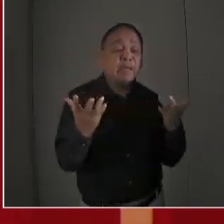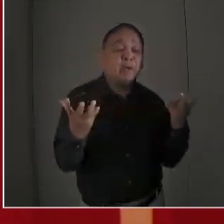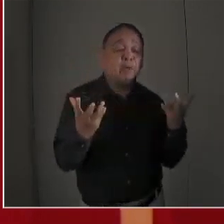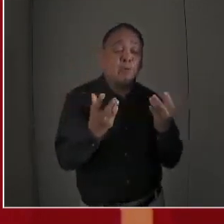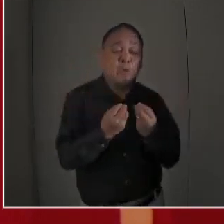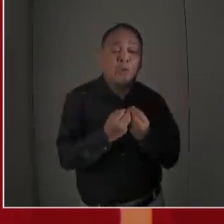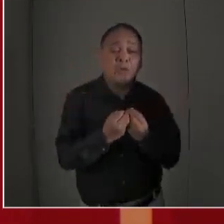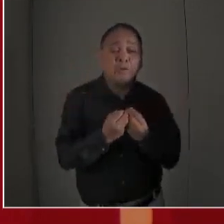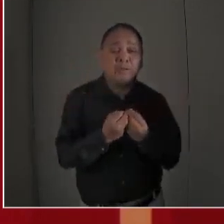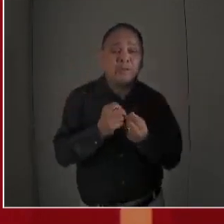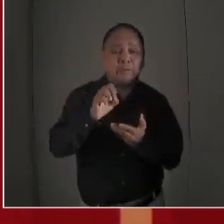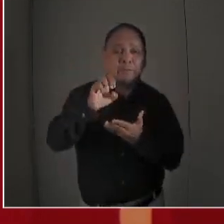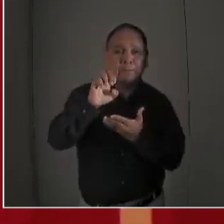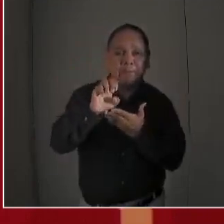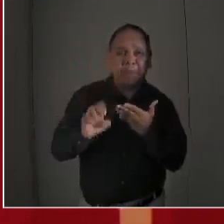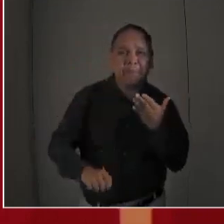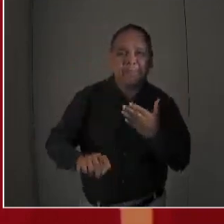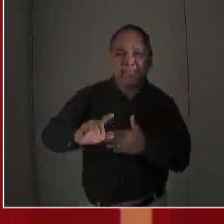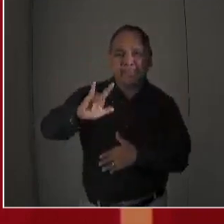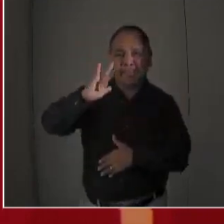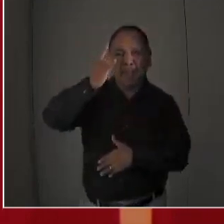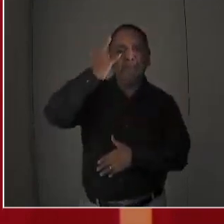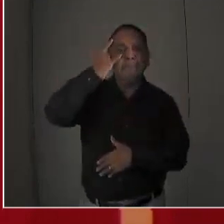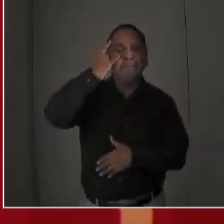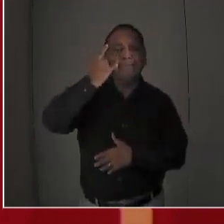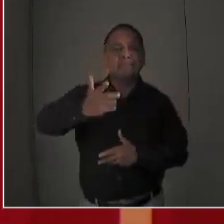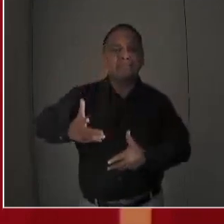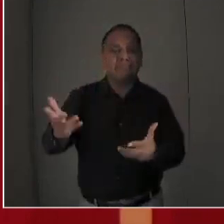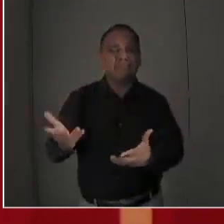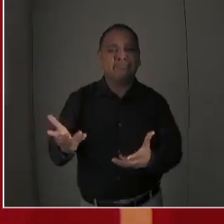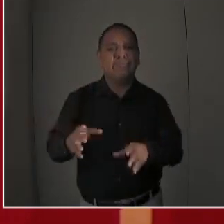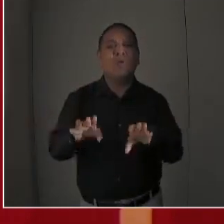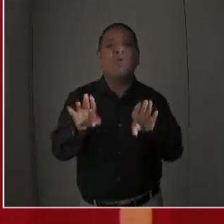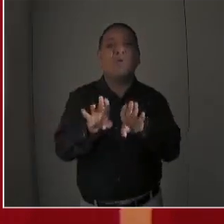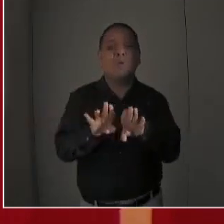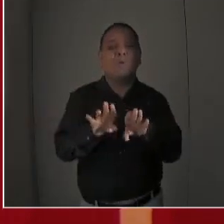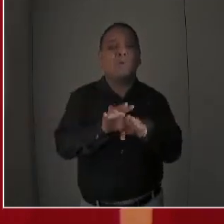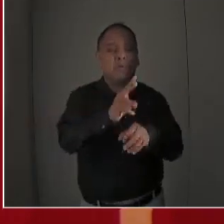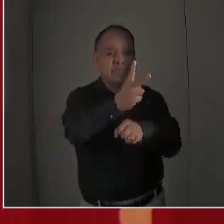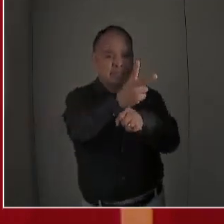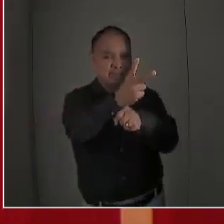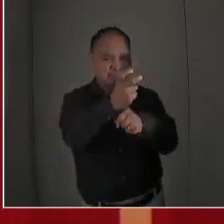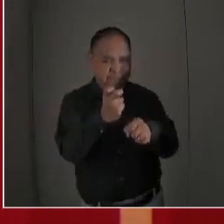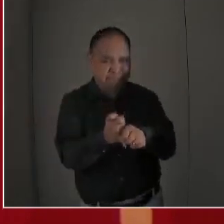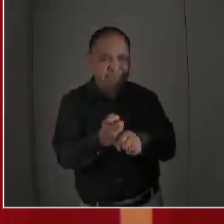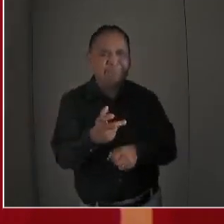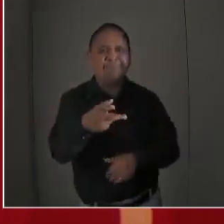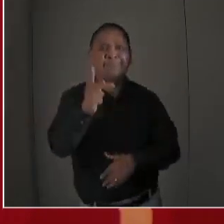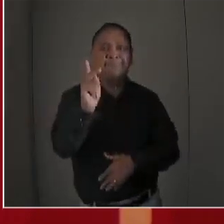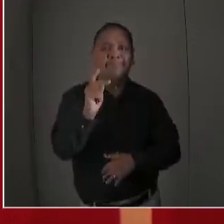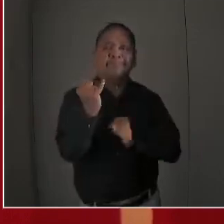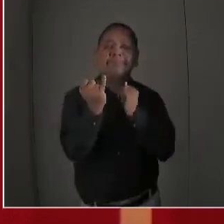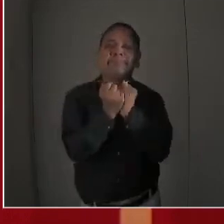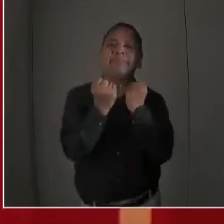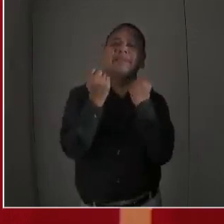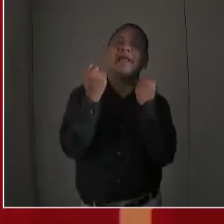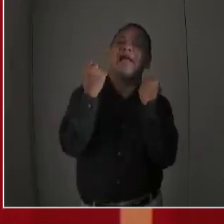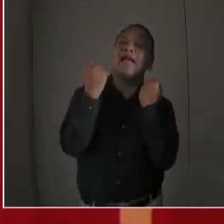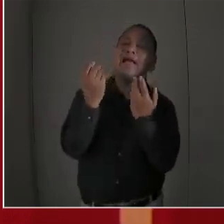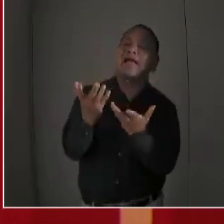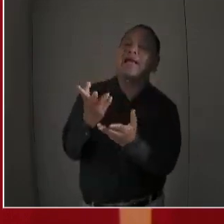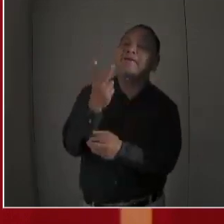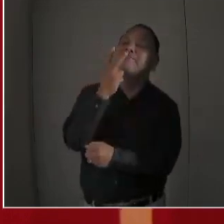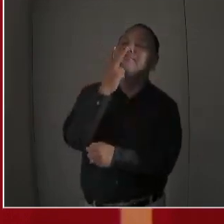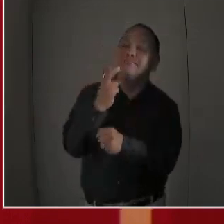de Campeche. Lo haremos a través de convocatorias públicas, abiertas,